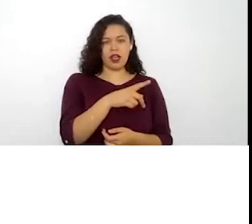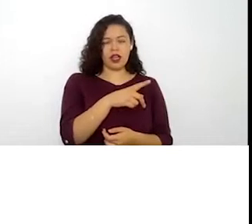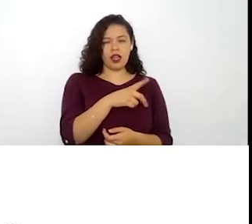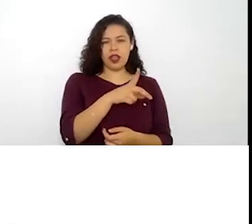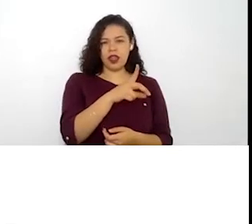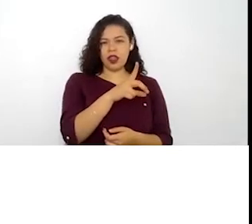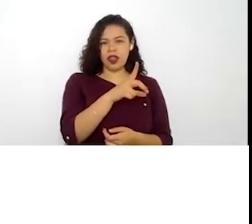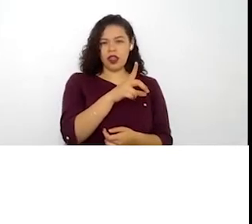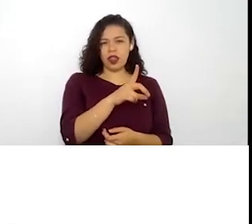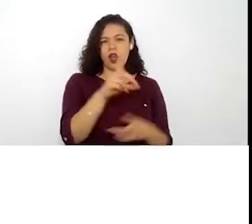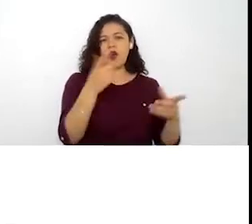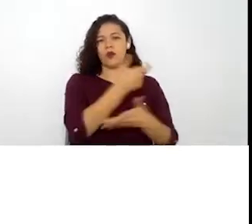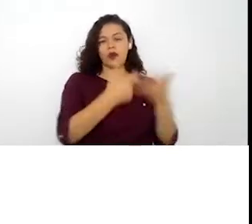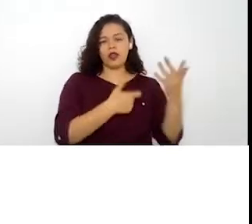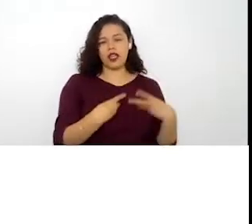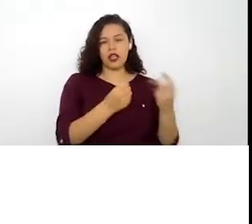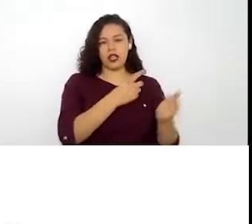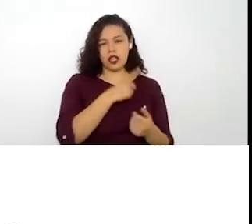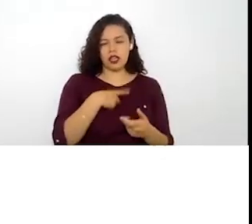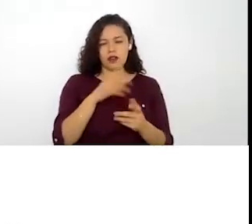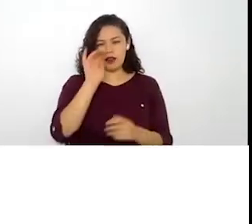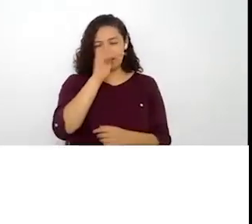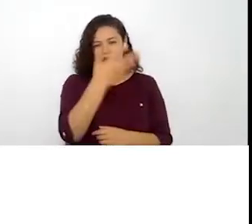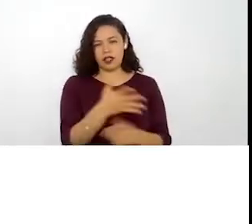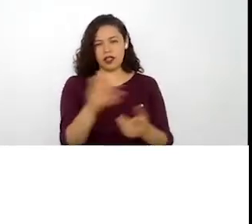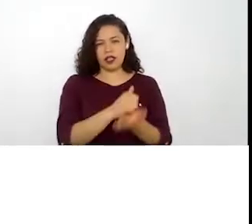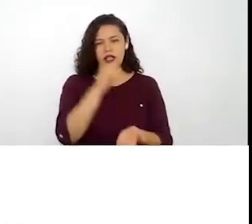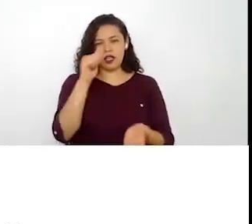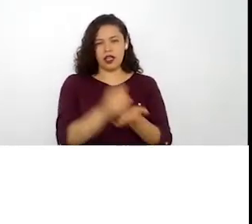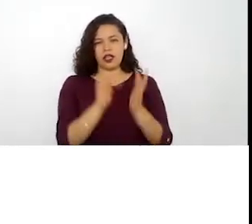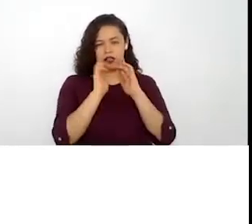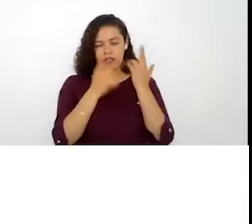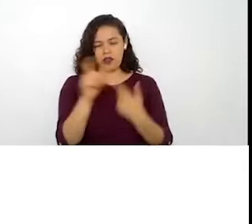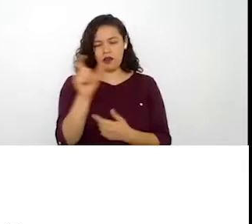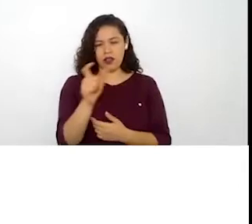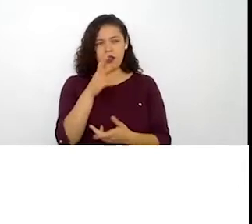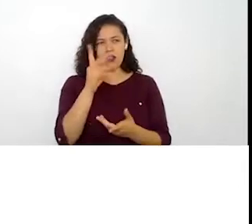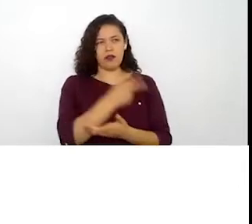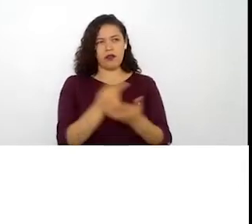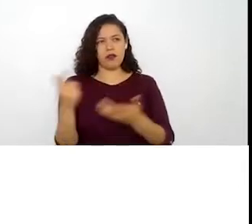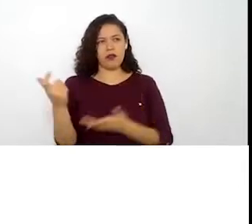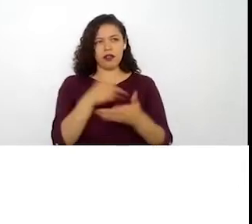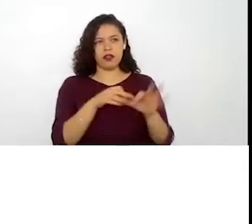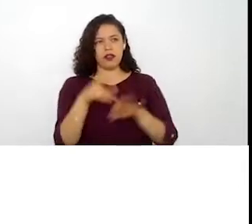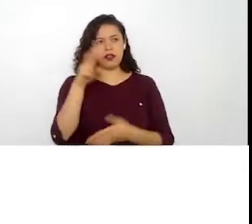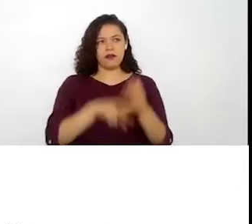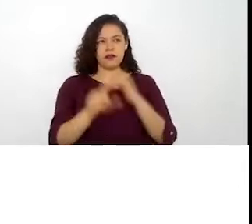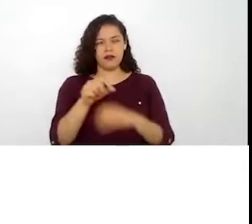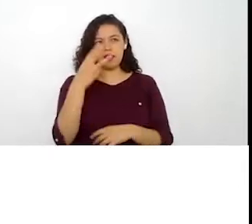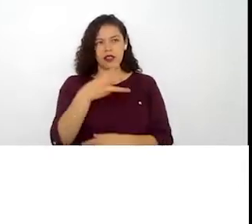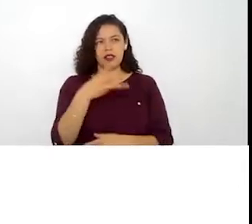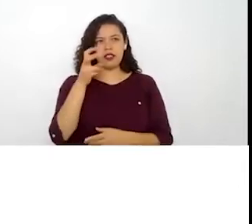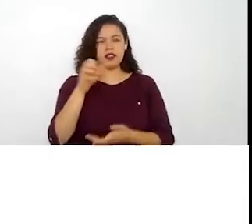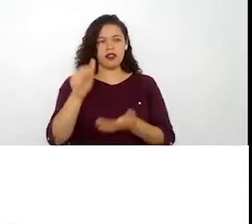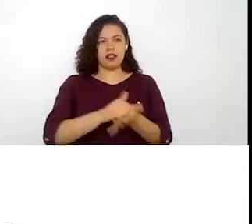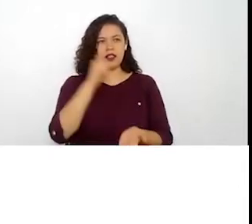los documentos a presentar con el trámite con son la solicitud y actualización donde se aprobó el programa de trágico presupuesto 2023 eso lo van a ver